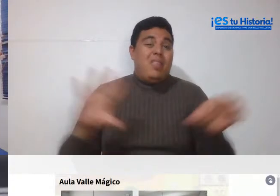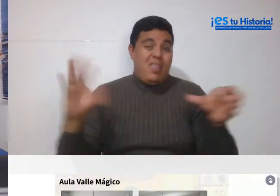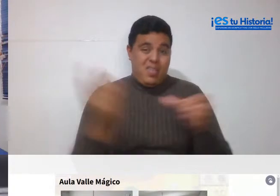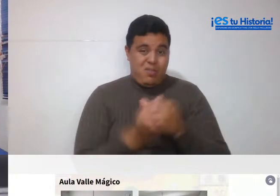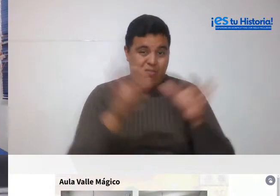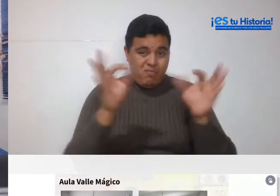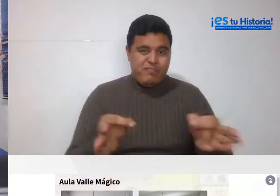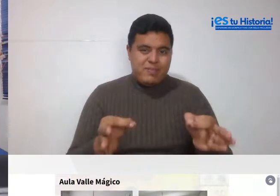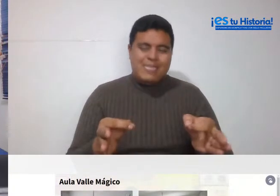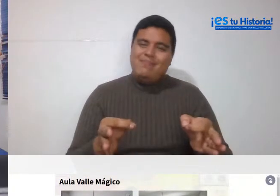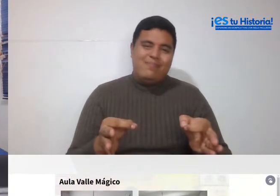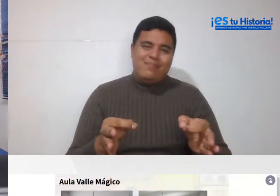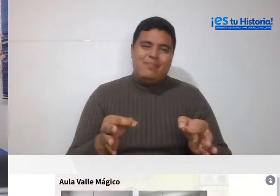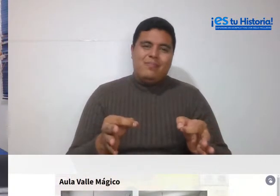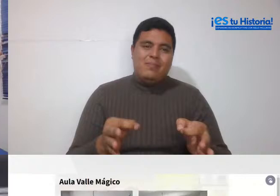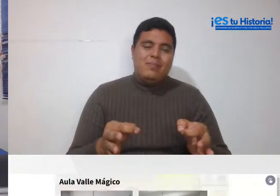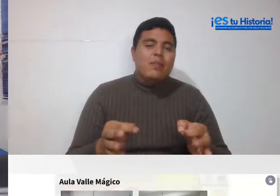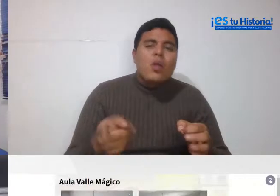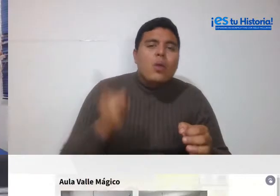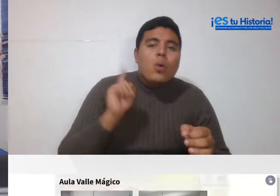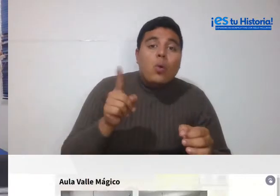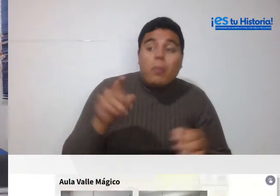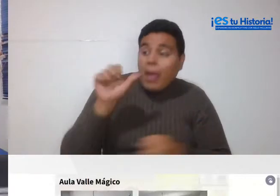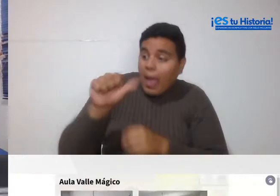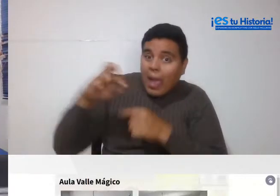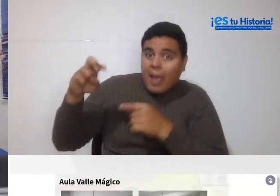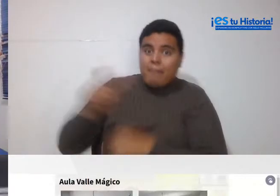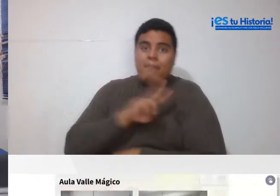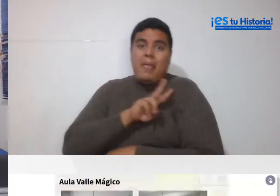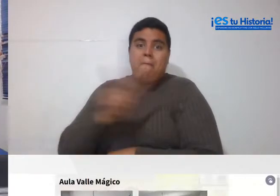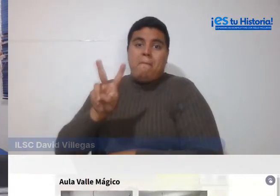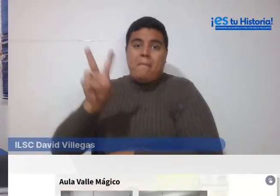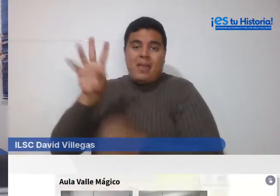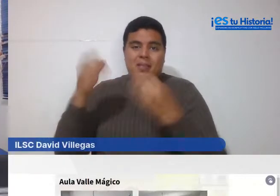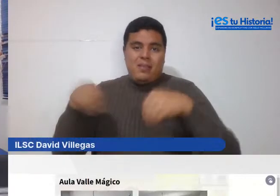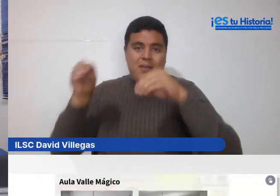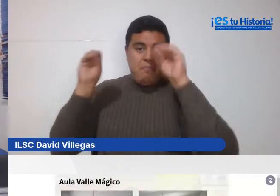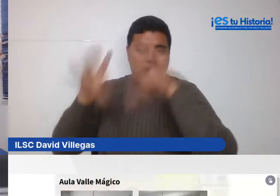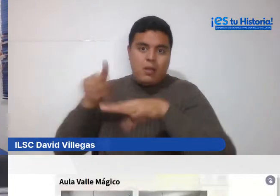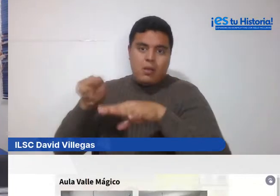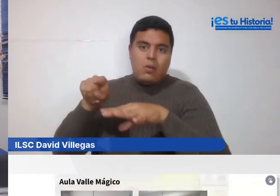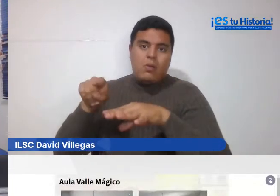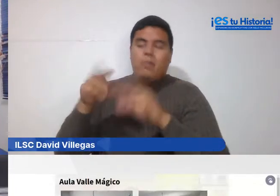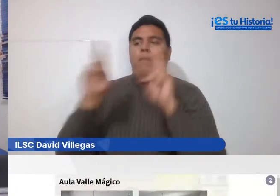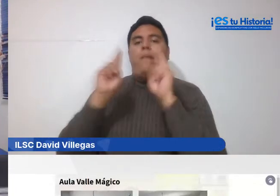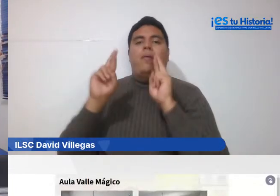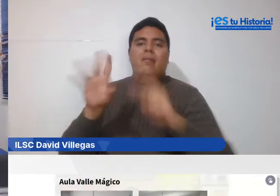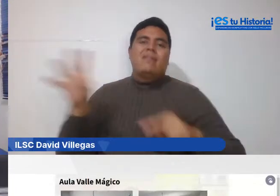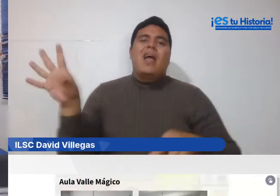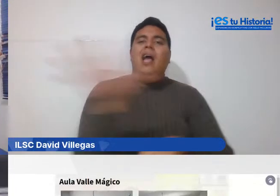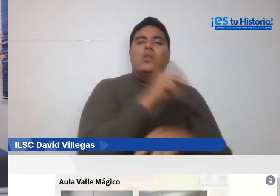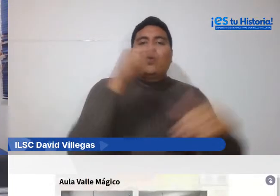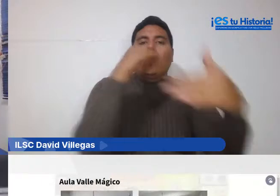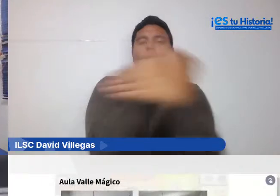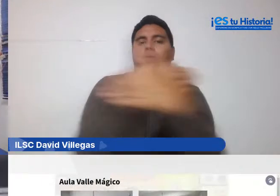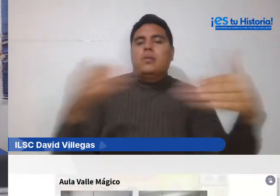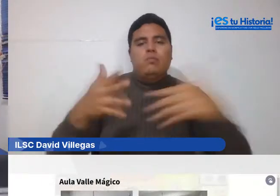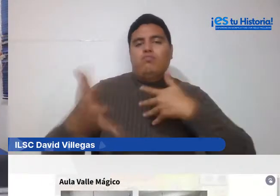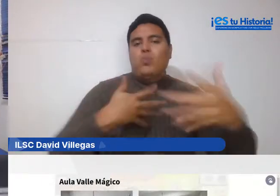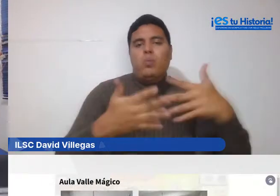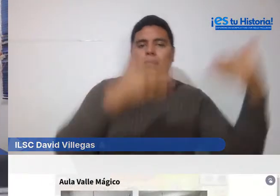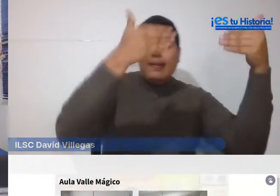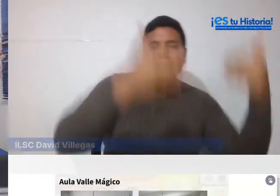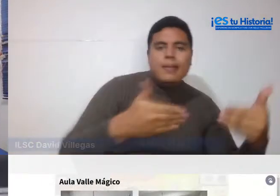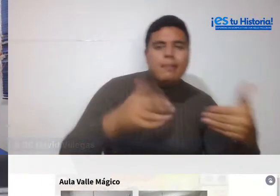nuestros niños haciendo uso de Valle Mágico. Por eso nos han entregado usuario para todos